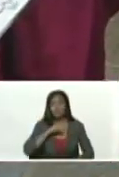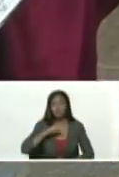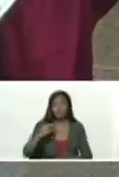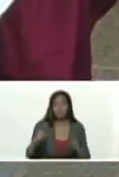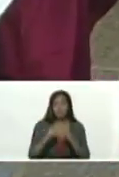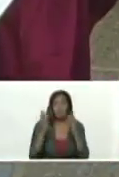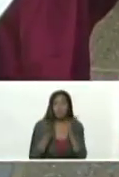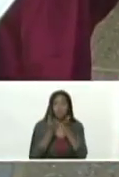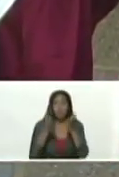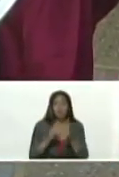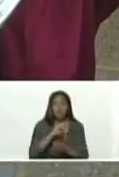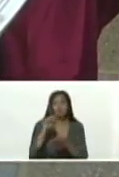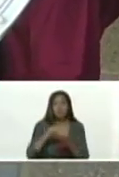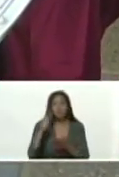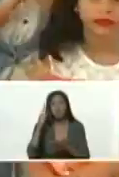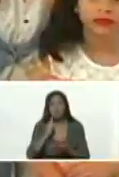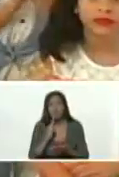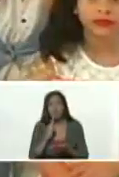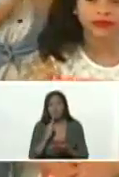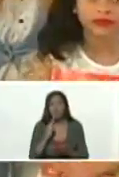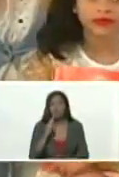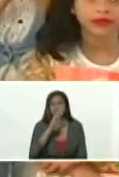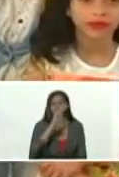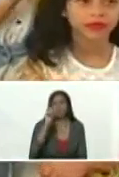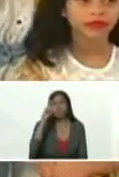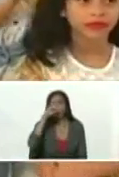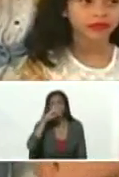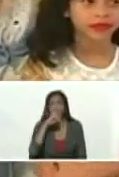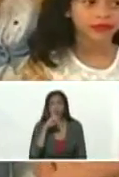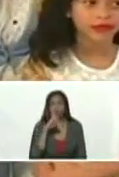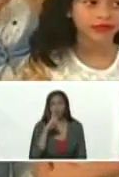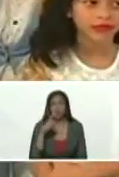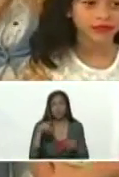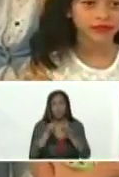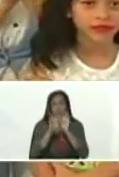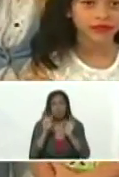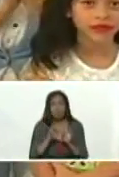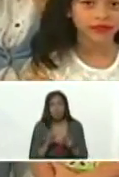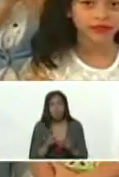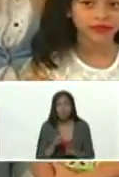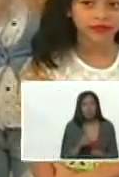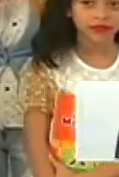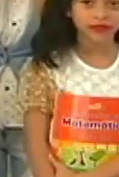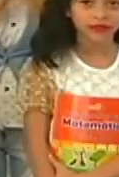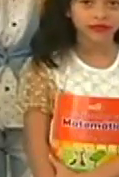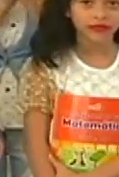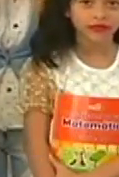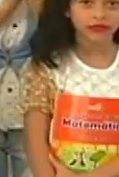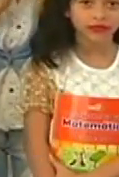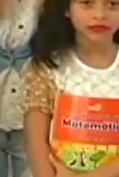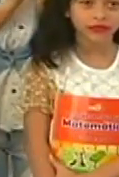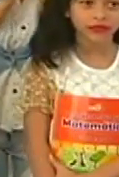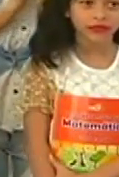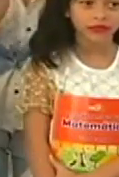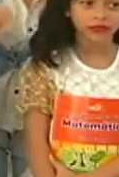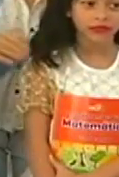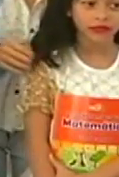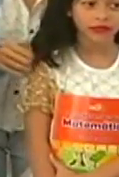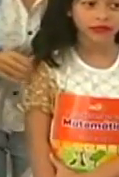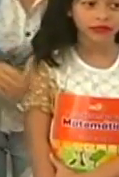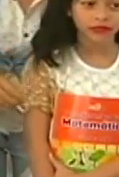la Escuela Nacional Bolivariana Bicentenario Samuel Robinson, donde el día de hoy estamos celebrando